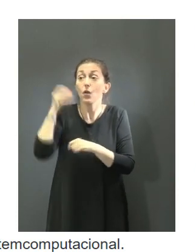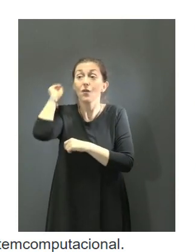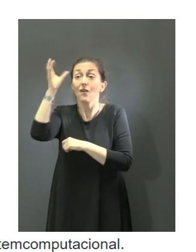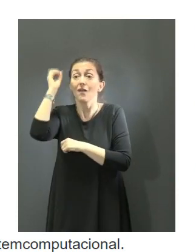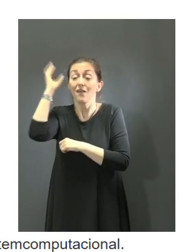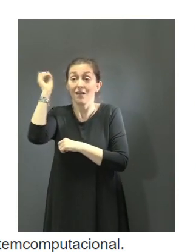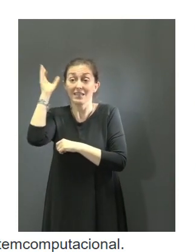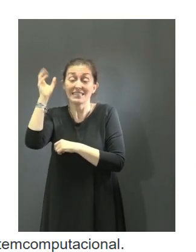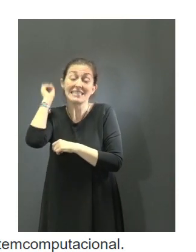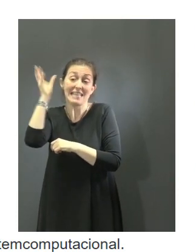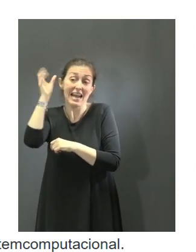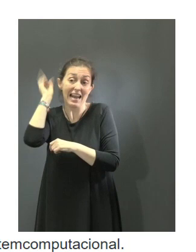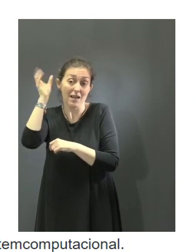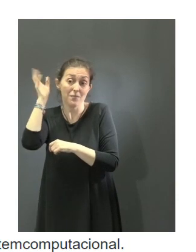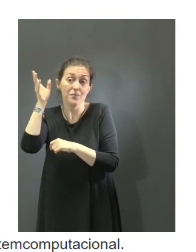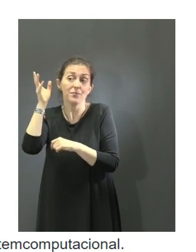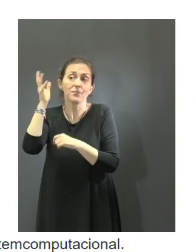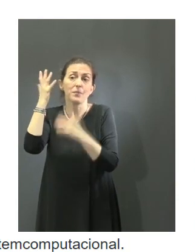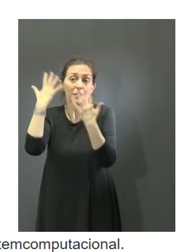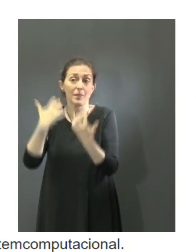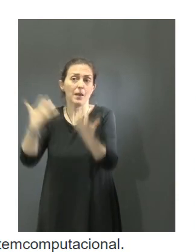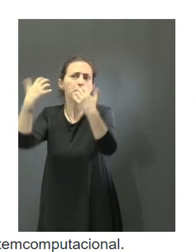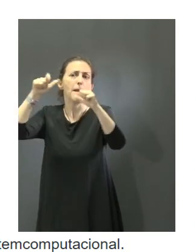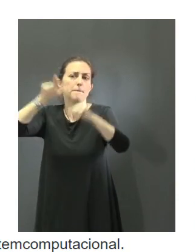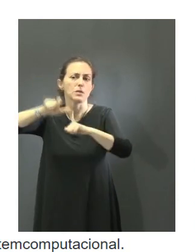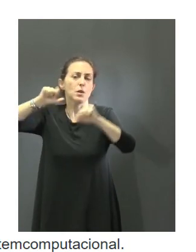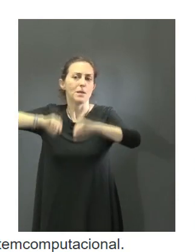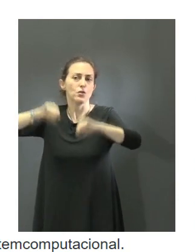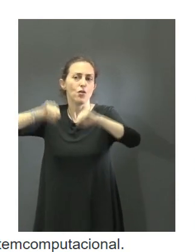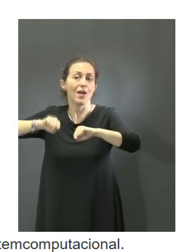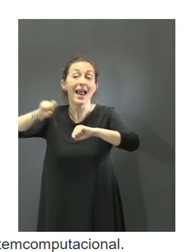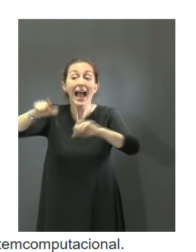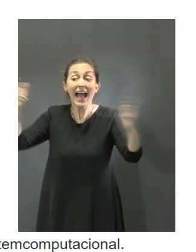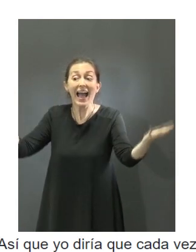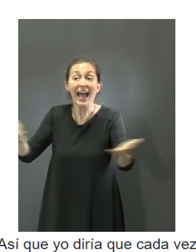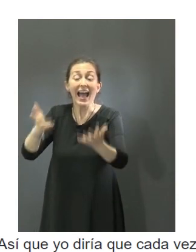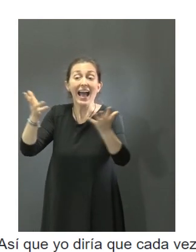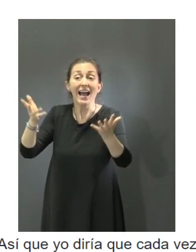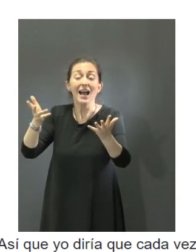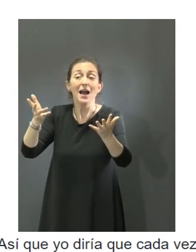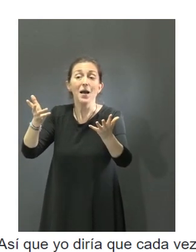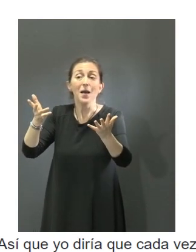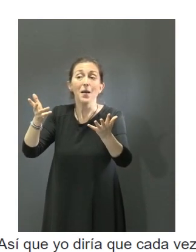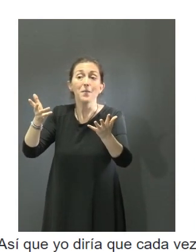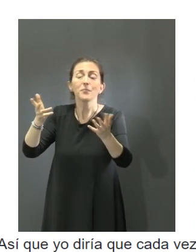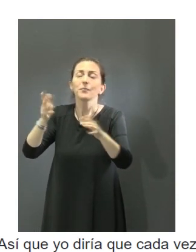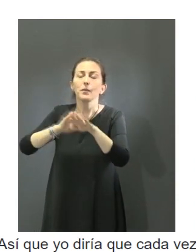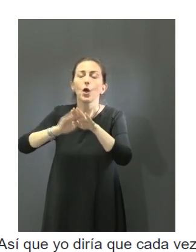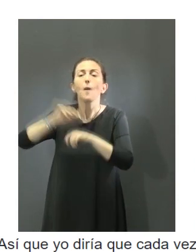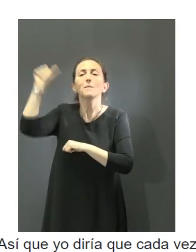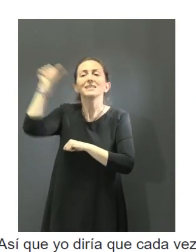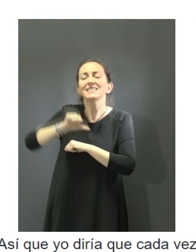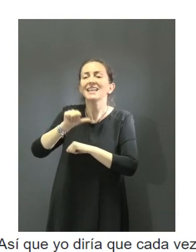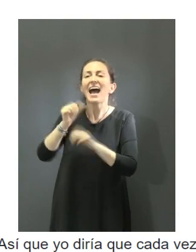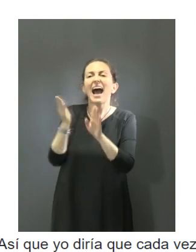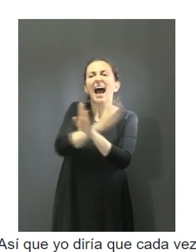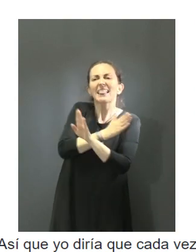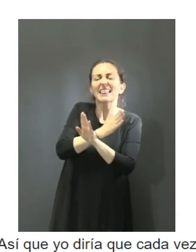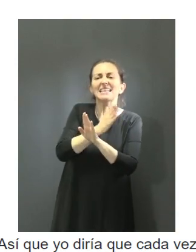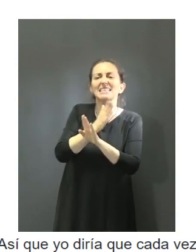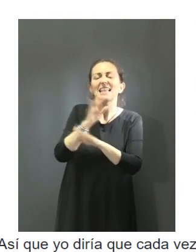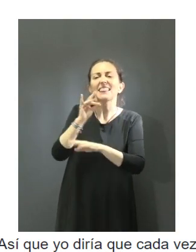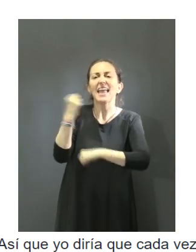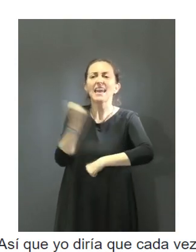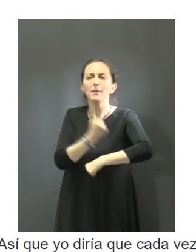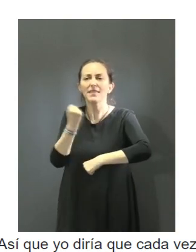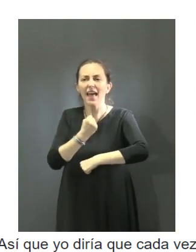charla y di una charla también, quizá para los mayores del lugar, el animador principal del carácter principal de la película Pesadilla ante Navidad de Tim Burton. Y él